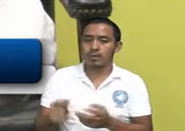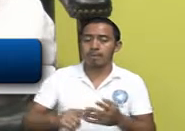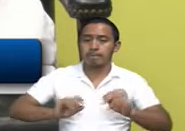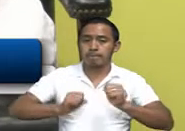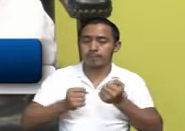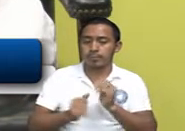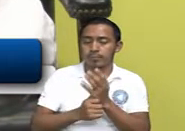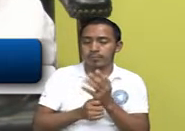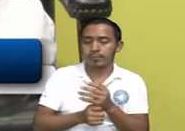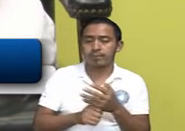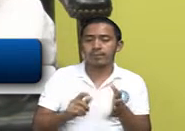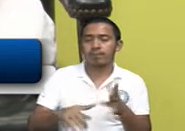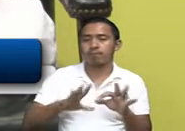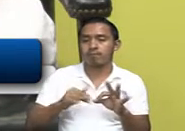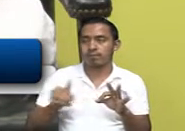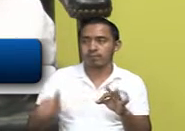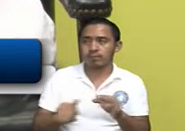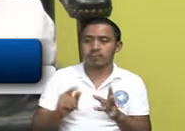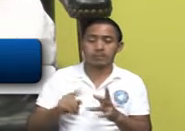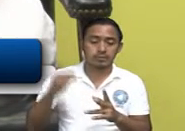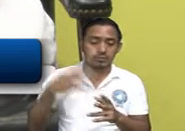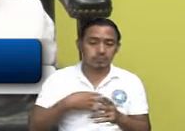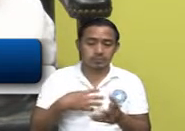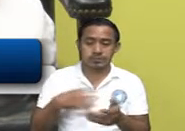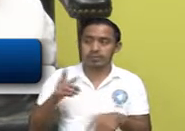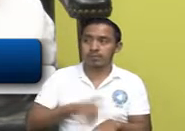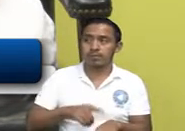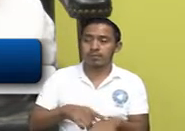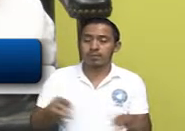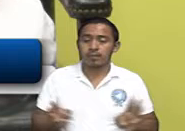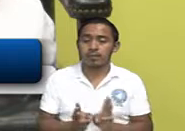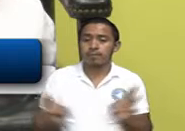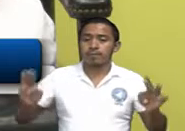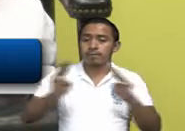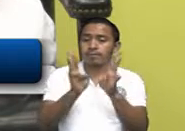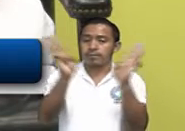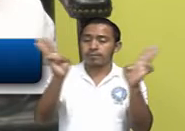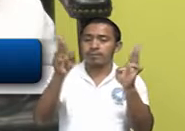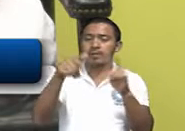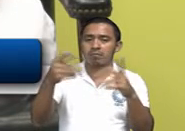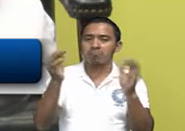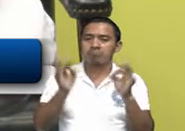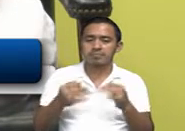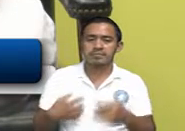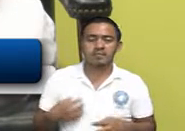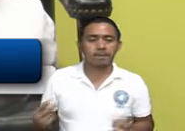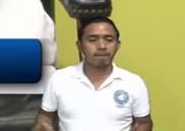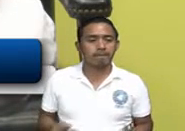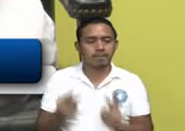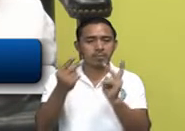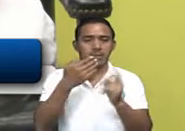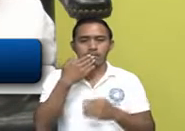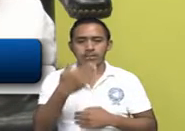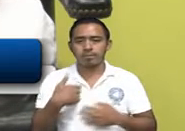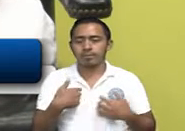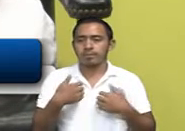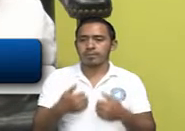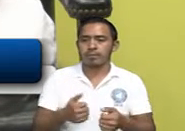pollo, algunas frutas que están dentro de la cosecha, la piña, y que nos ayudan a tener un estilo de vida saludable.